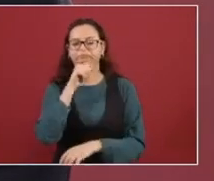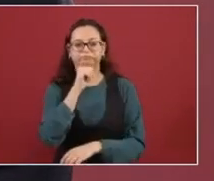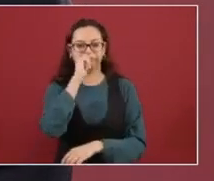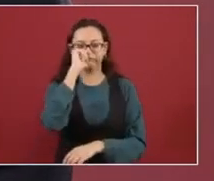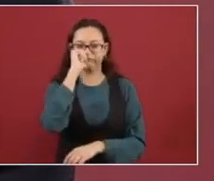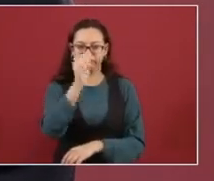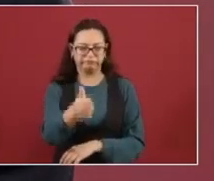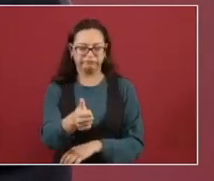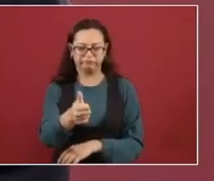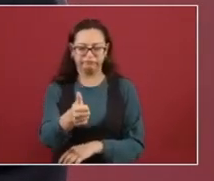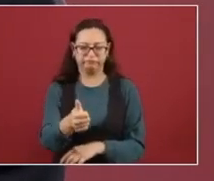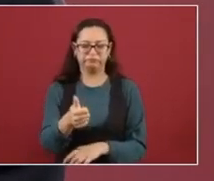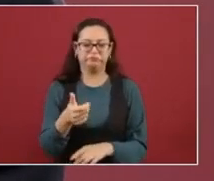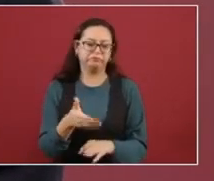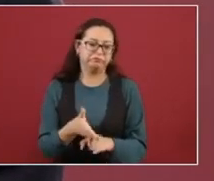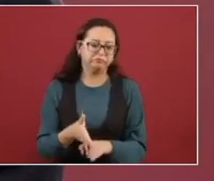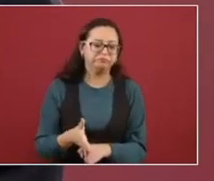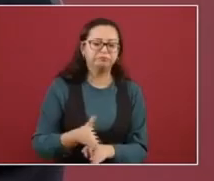estaba